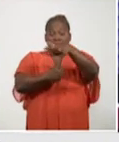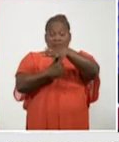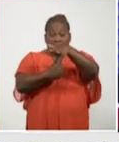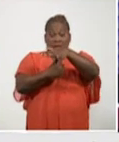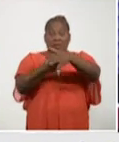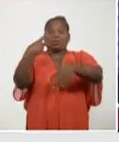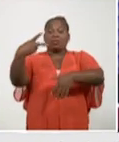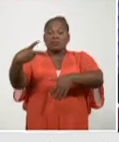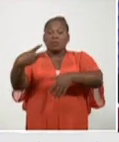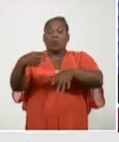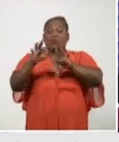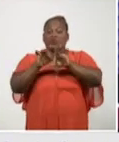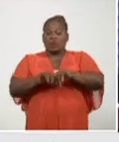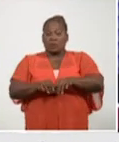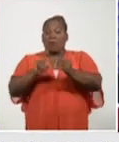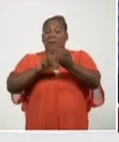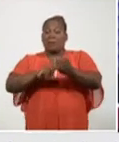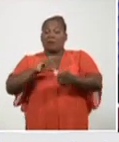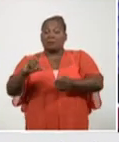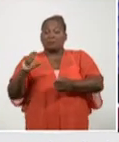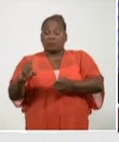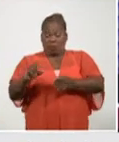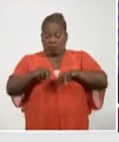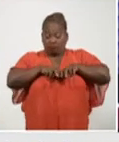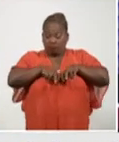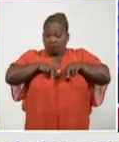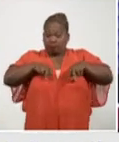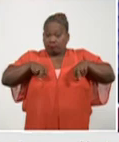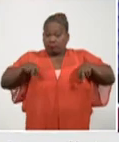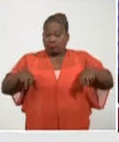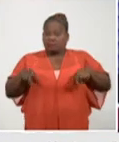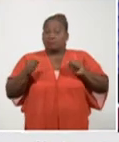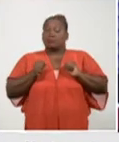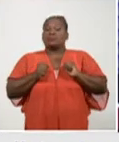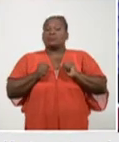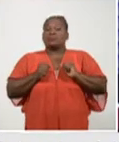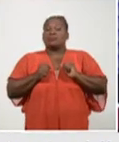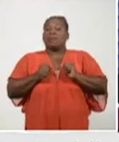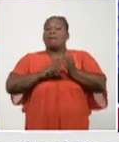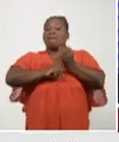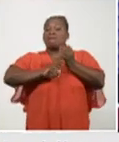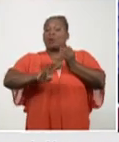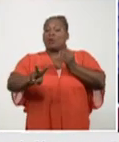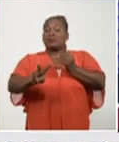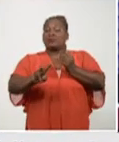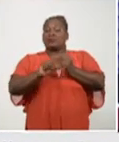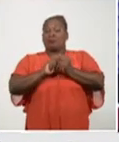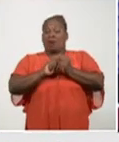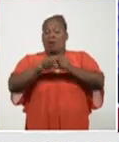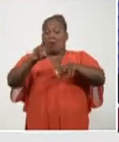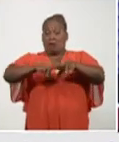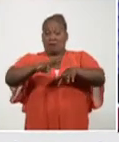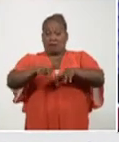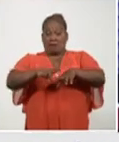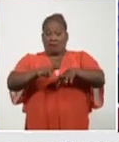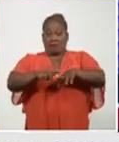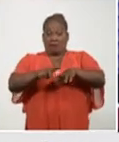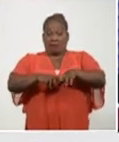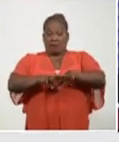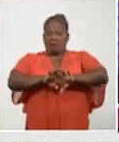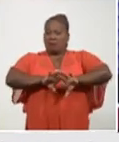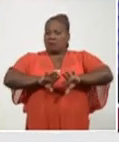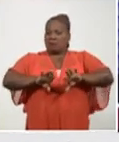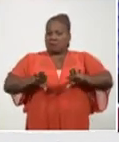secretario del partido, pues las provincias de La Habana ya había